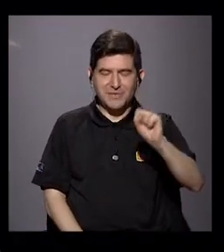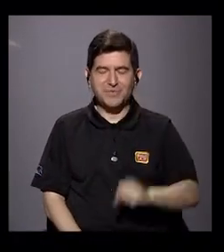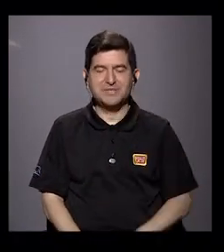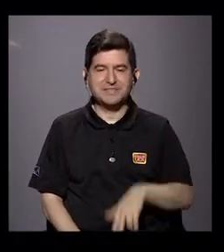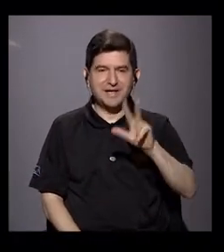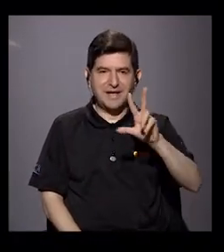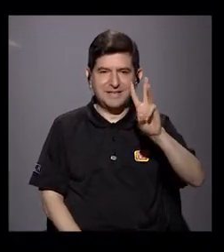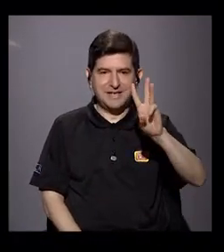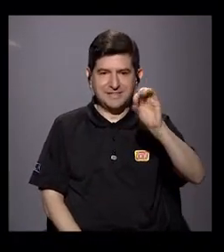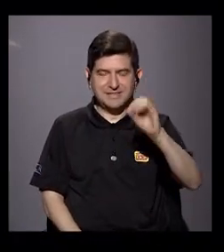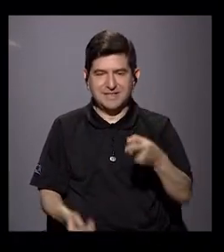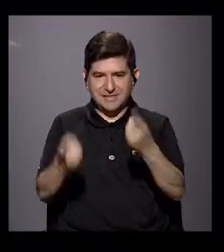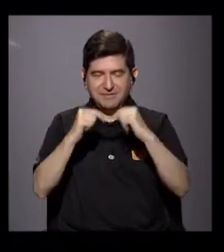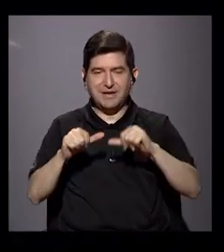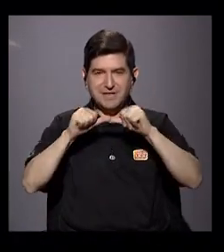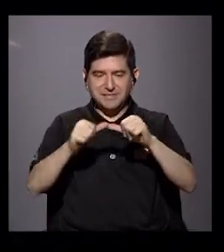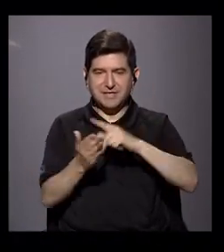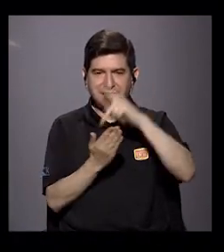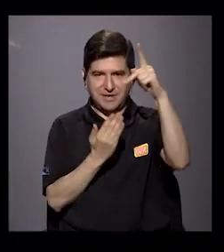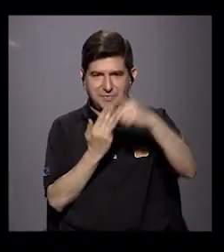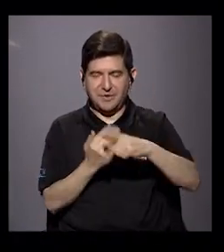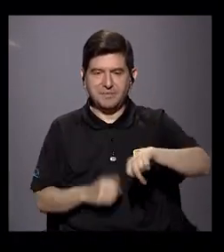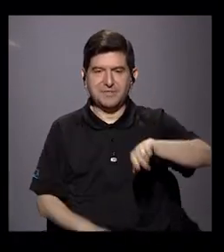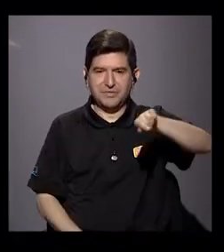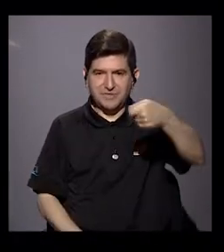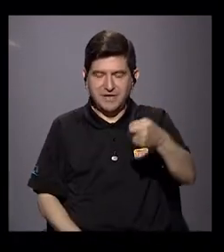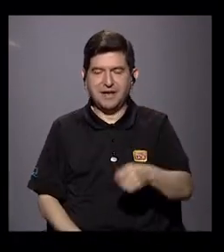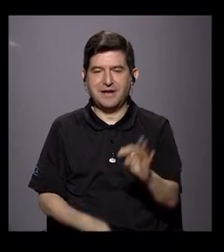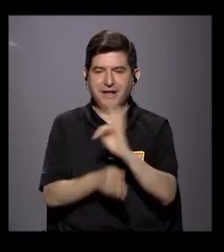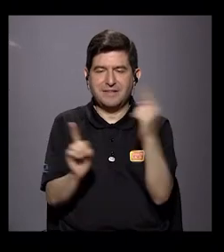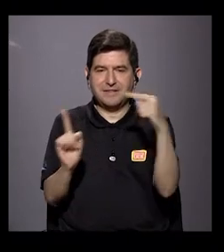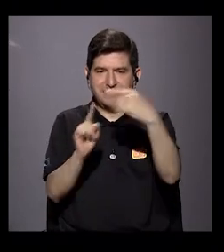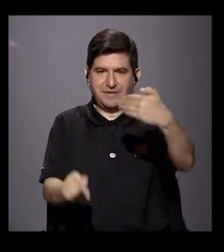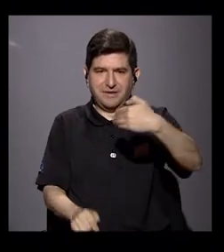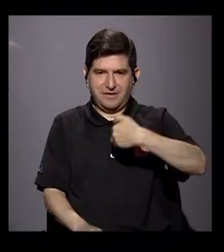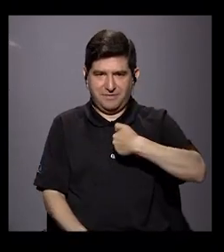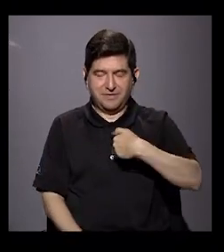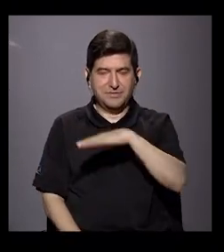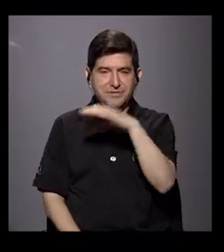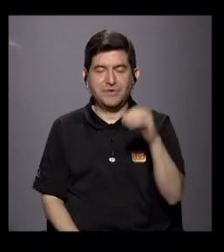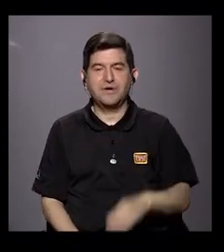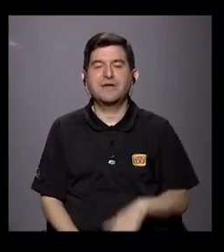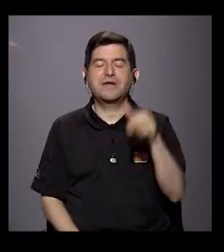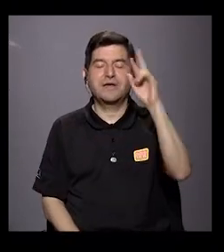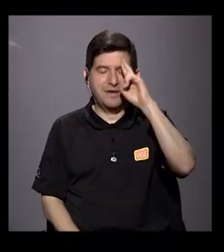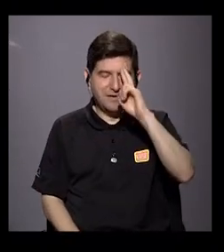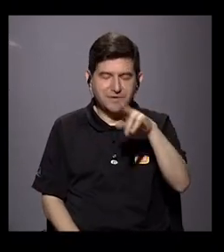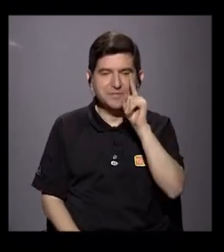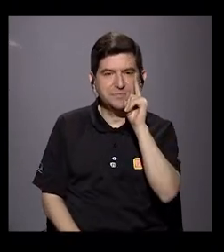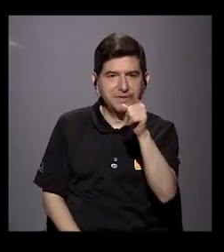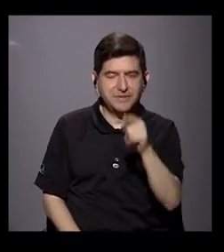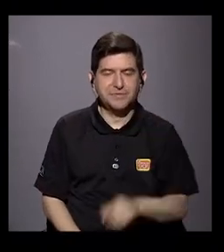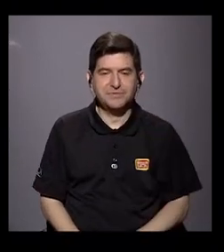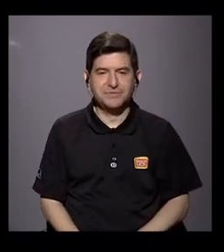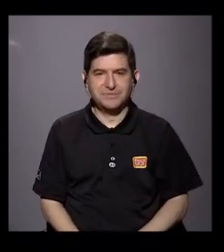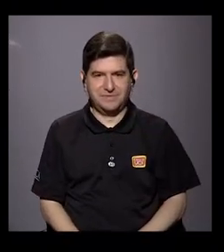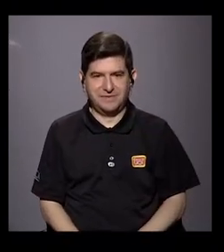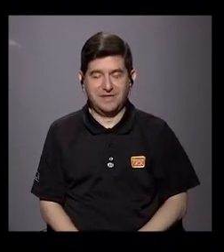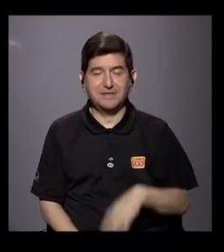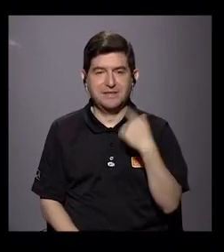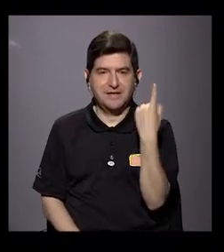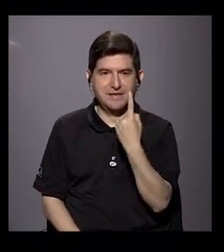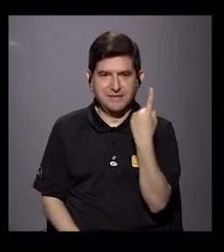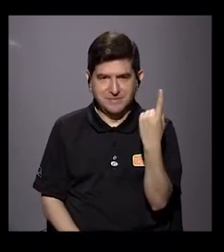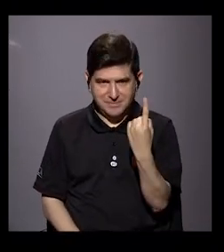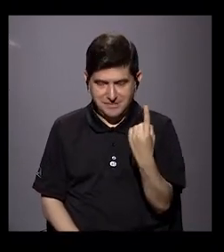por estar en 360. Siga con la programación de este canal que hace Televisión con Sentido y que le reconoce a usted en nuestra pantalla